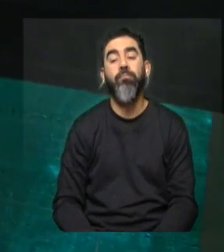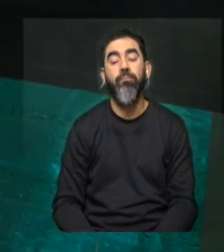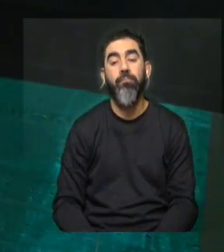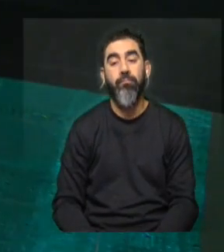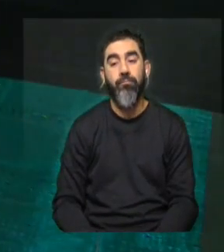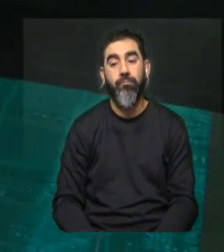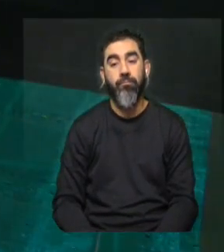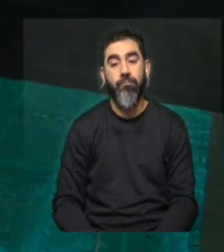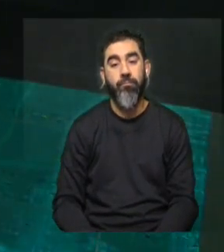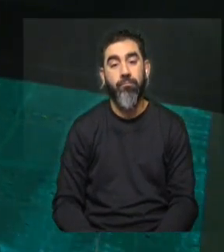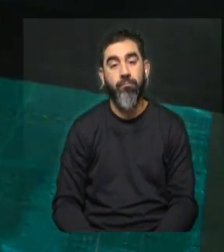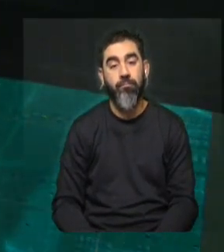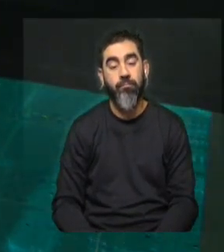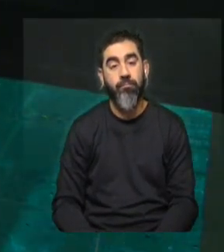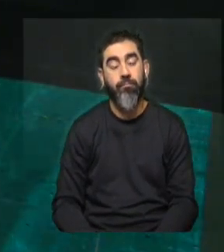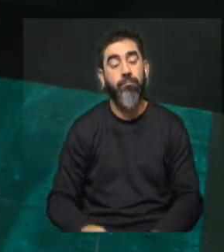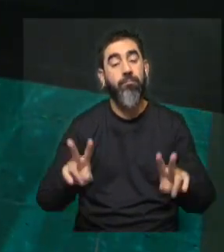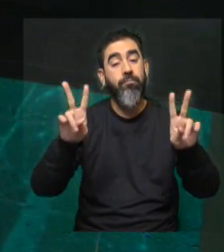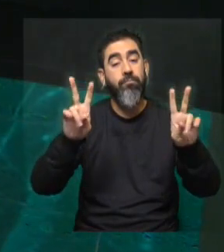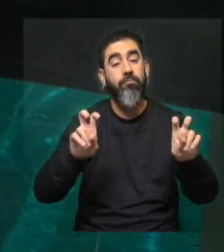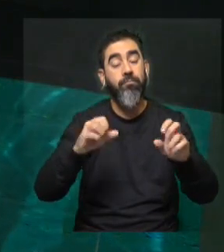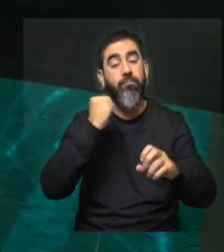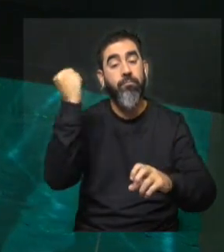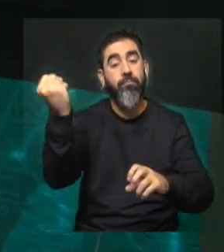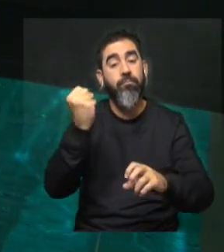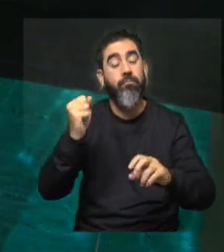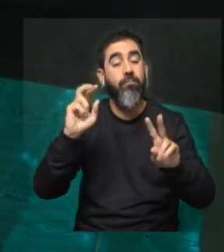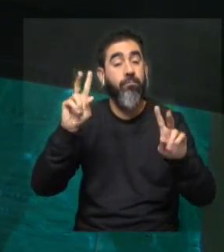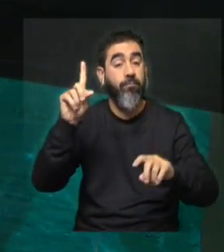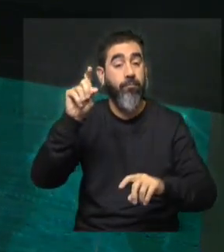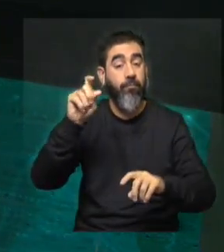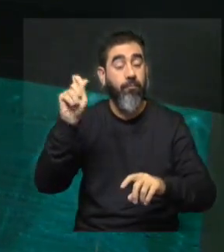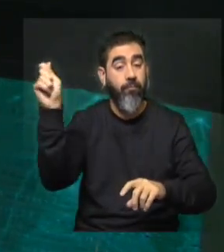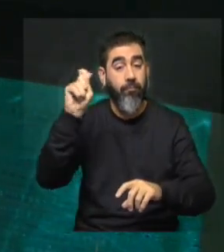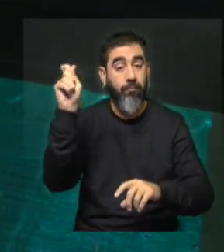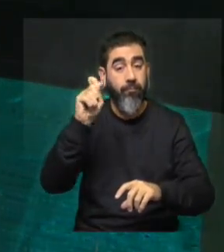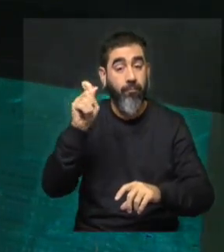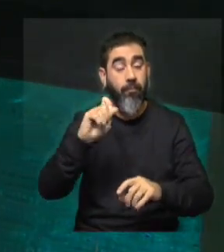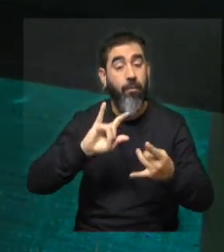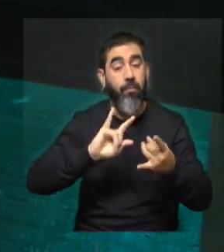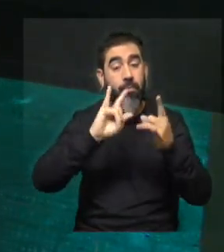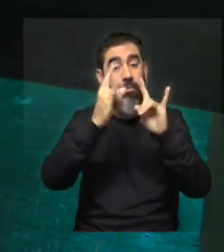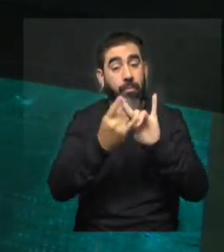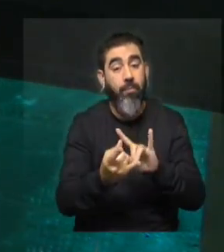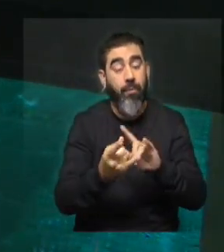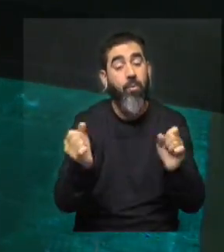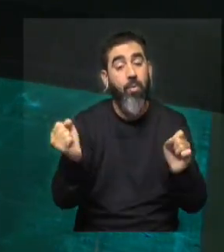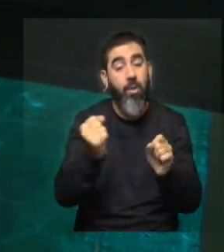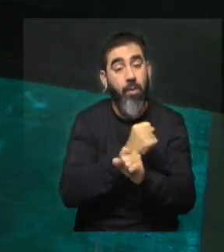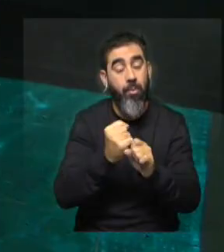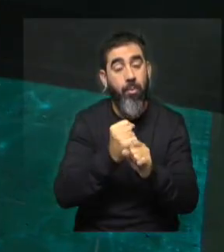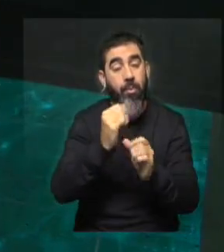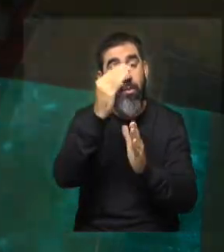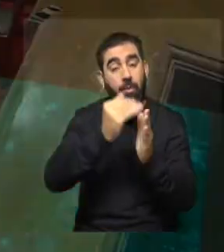bien y volvemos a el tema que nos convoca en las últimas semanas que tiene que ver con la emergencia hídrica finalmente el parlamento ayer aprobó la